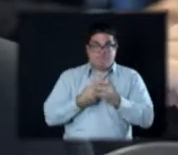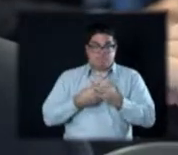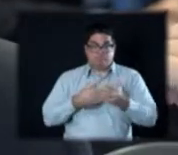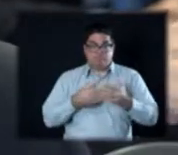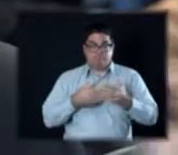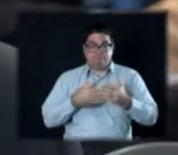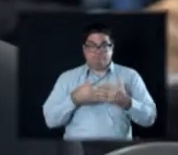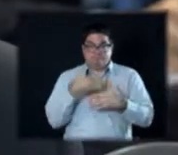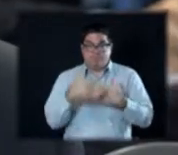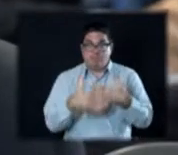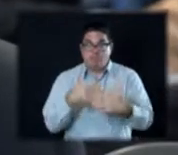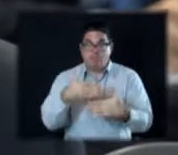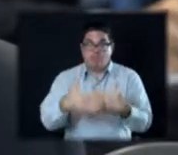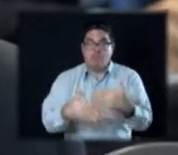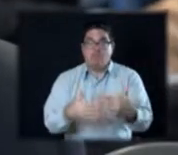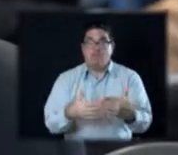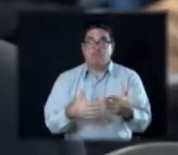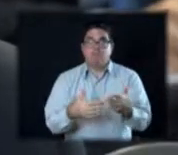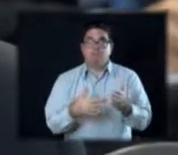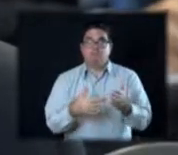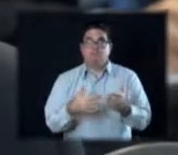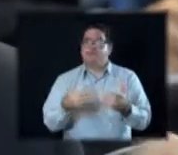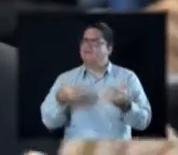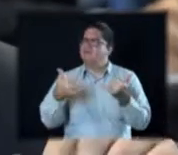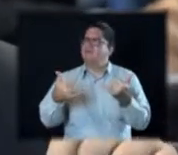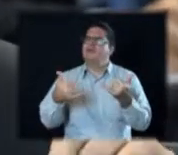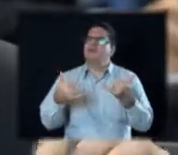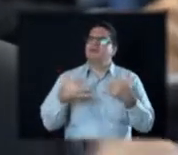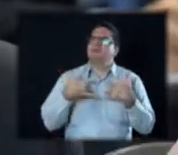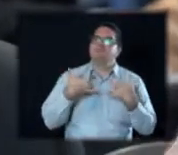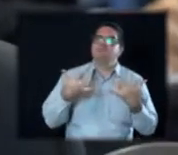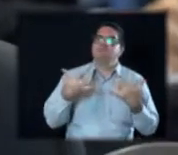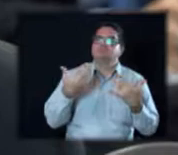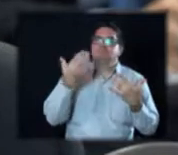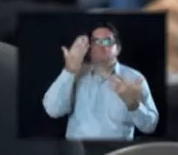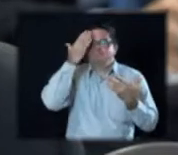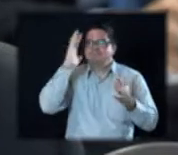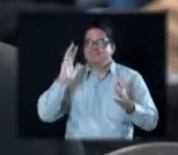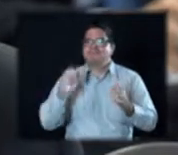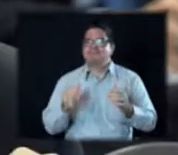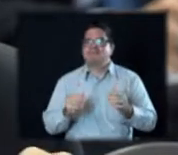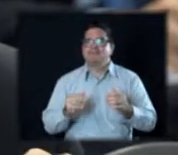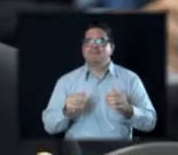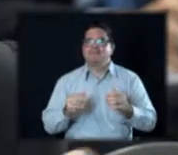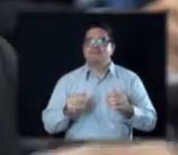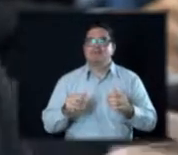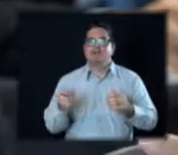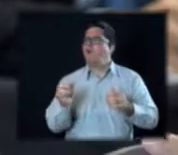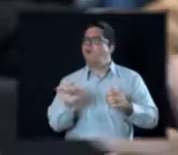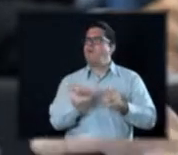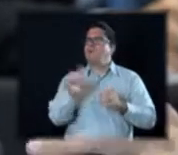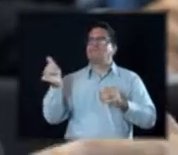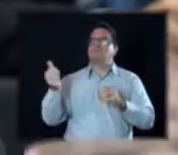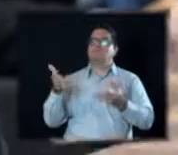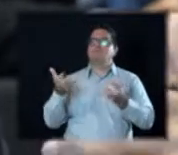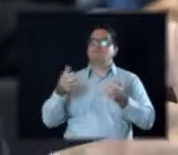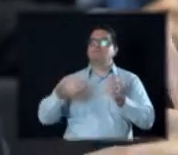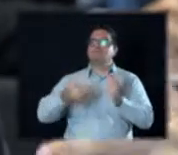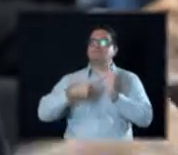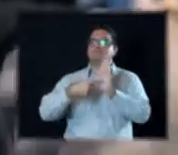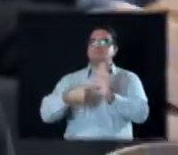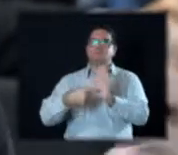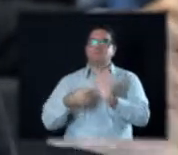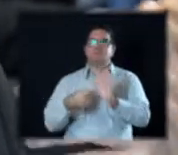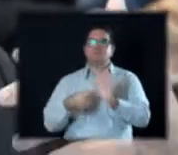Yo comencé ese proceso antes de abandonar Hacienda, unos meses antes, no sé en qué estatus se encuentra. Algo que quería añadir